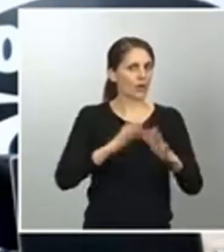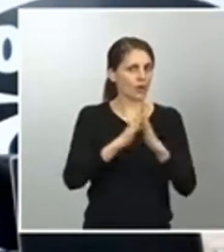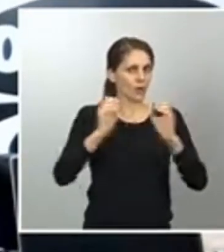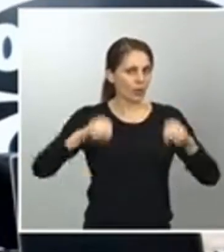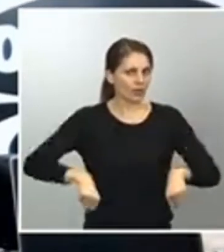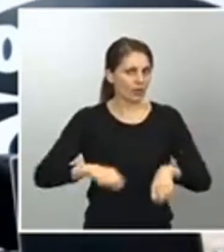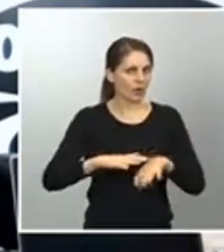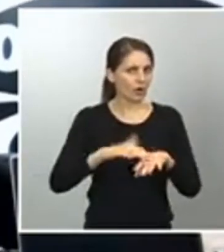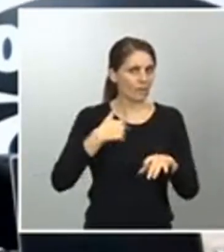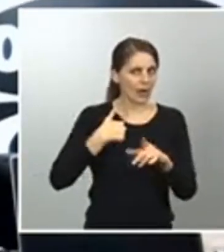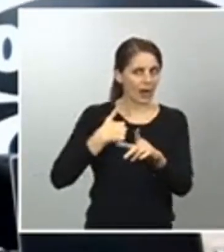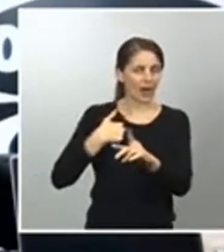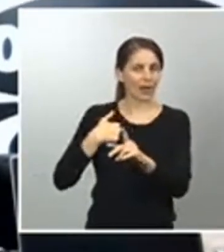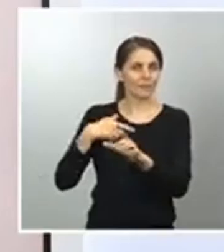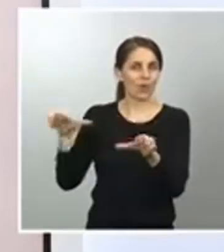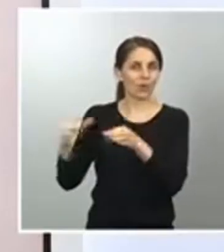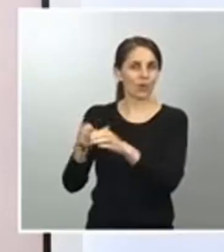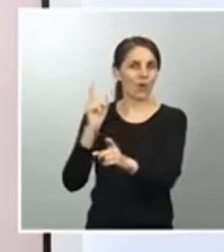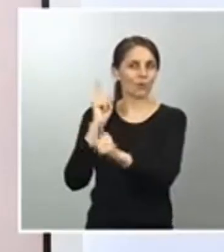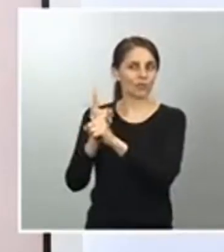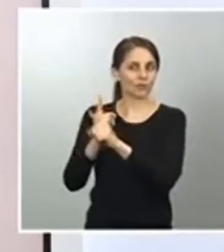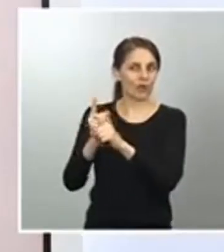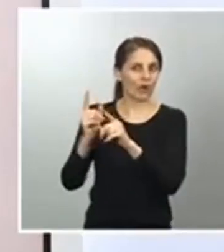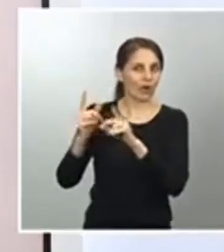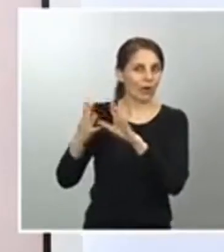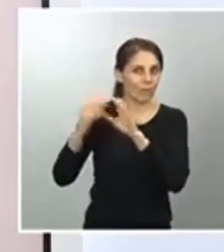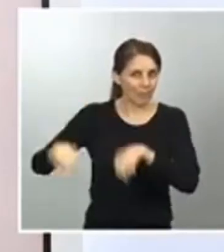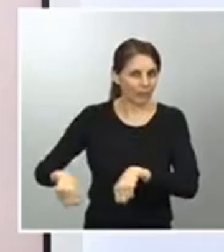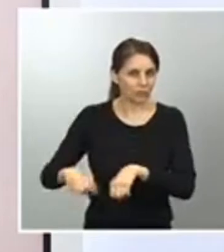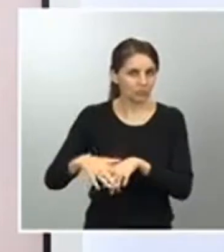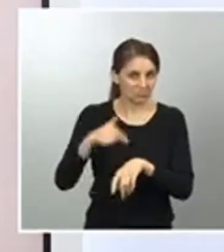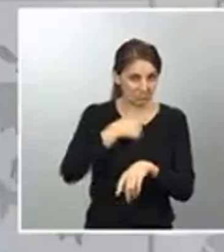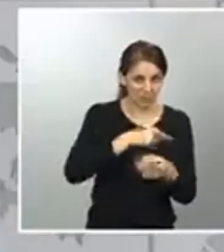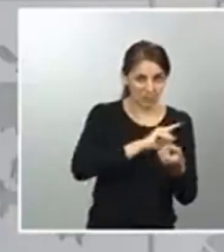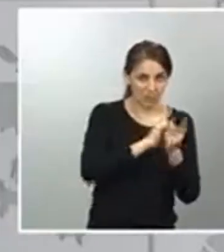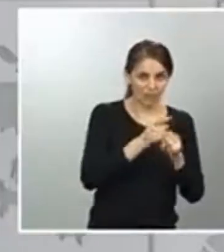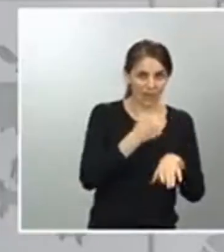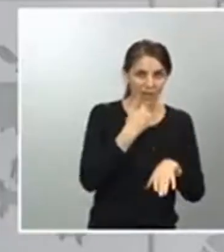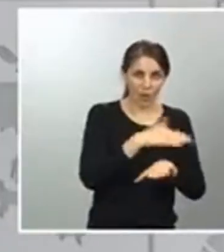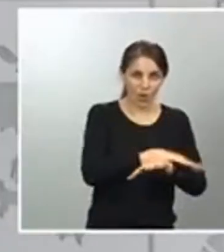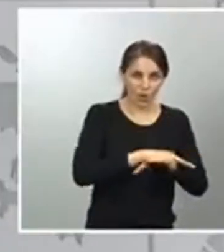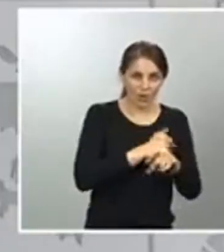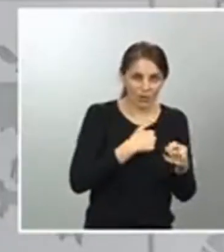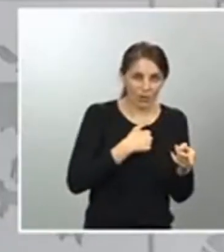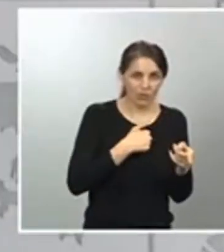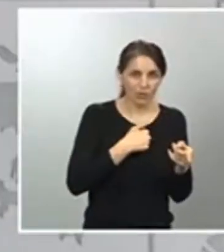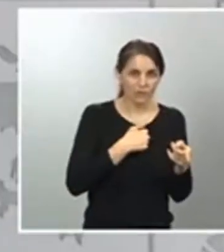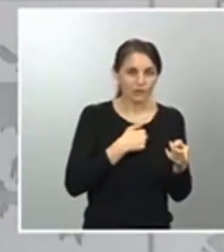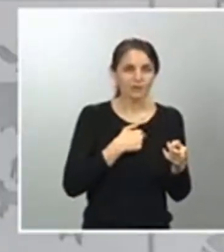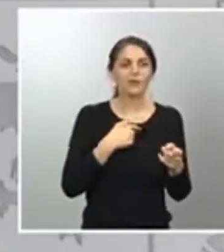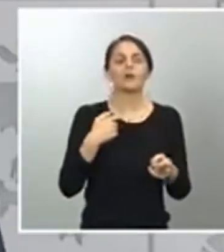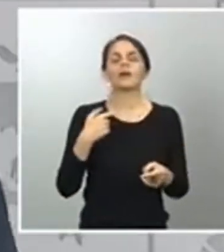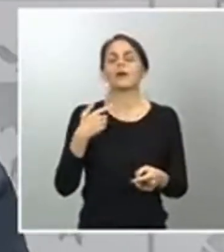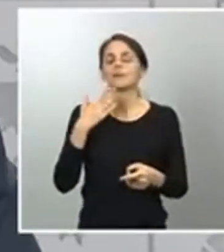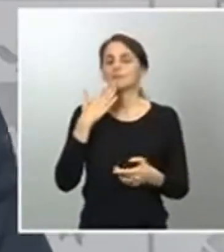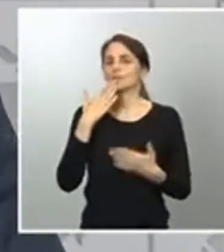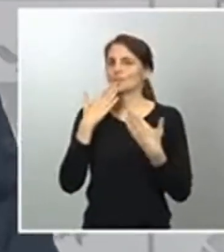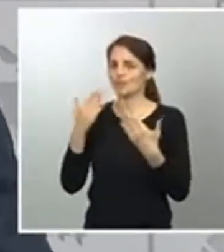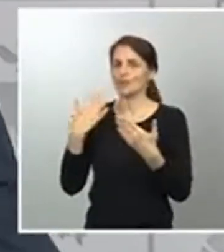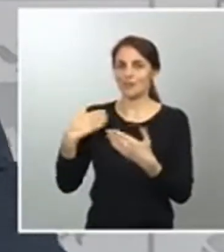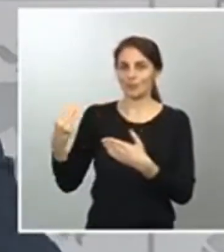oposición. Muchas gracias, presidente. Muchas gracias, Juan, por tus palabras, por tus preguntas, mejor dicho. En relación con la primera de las